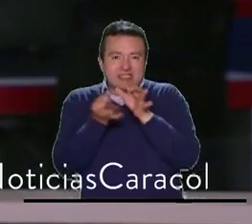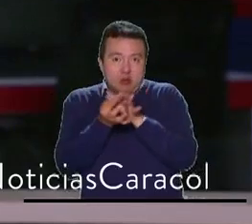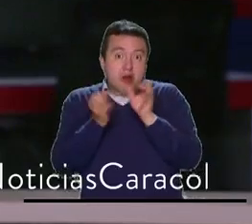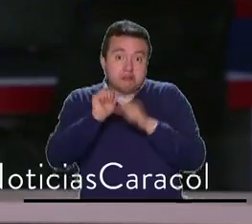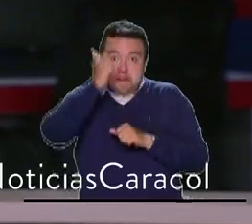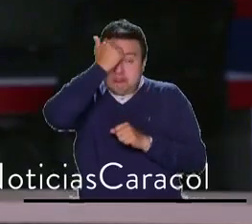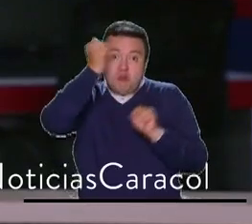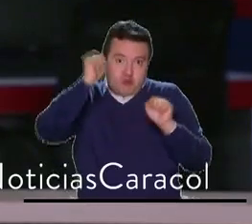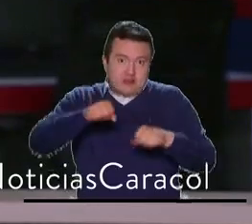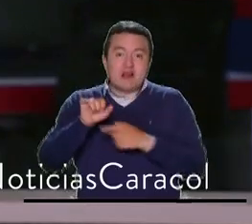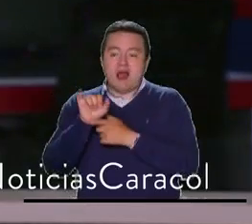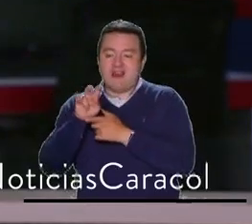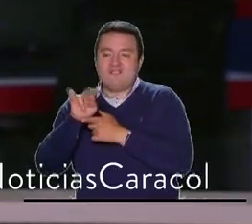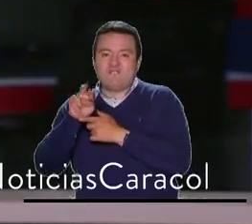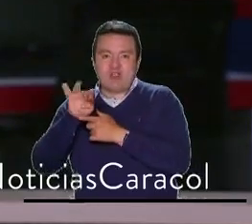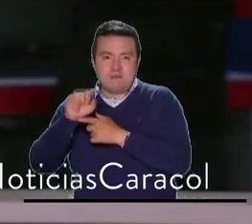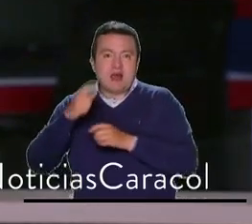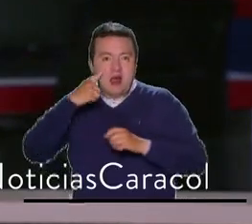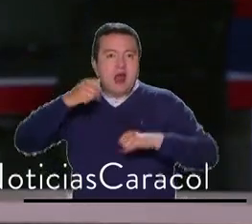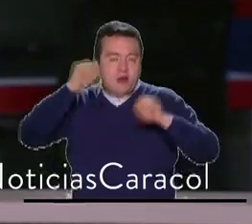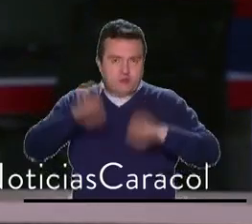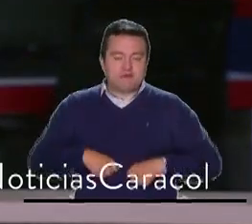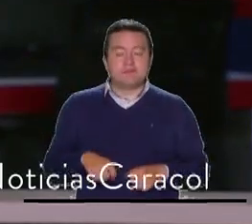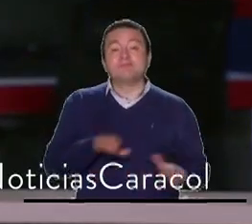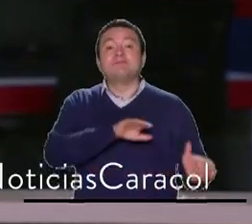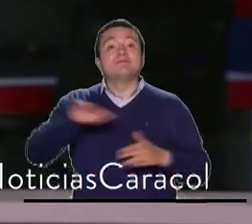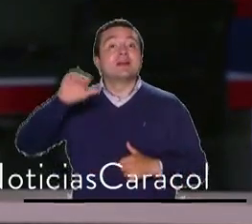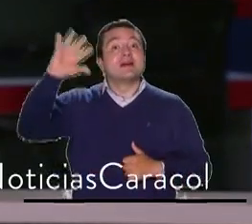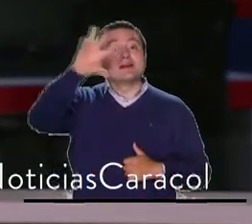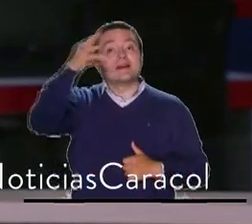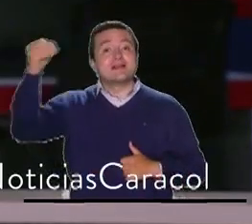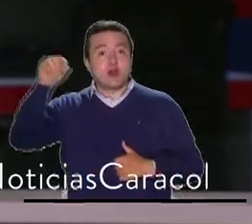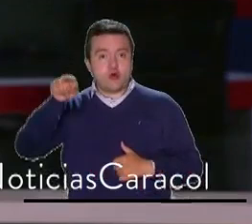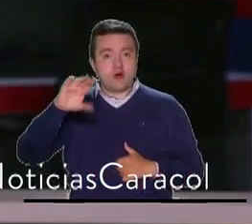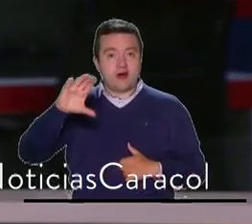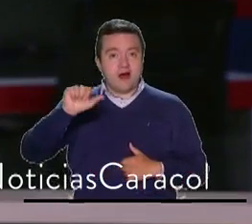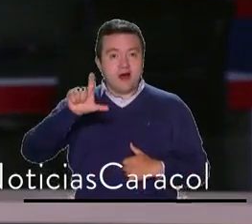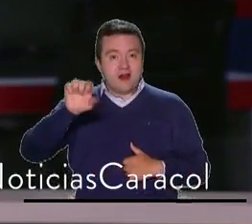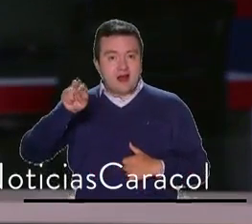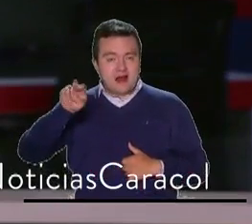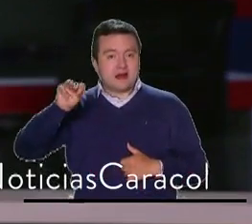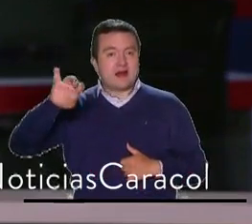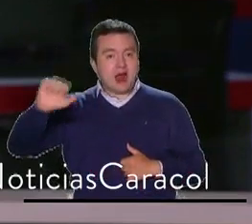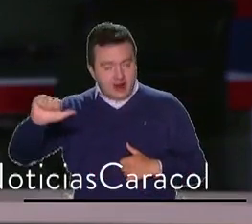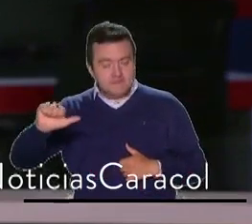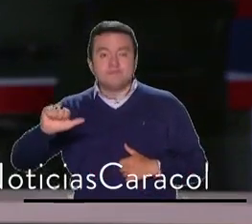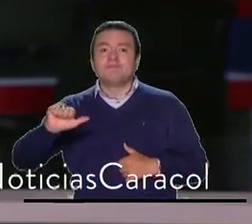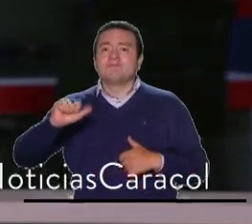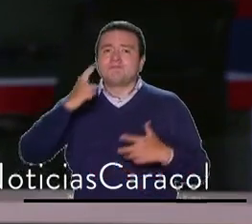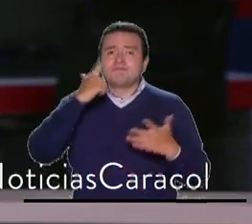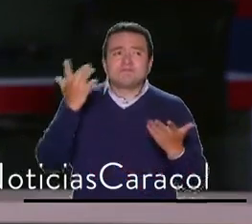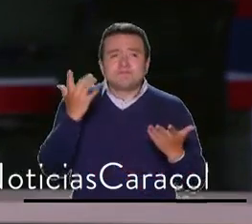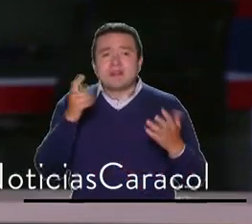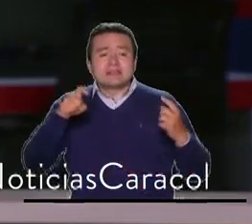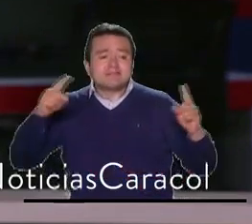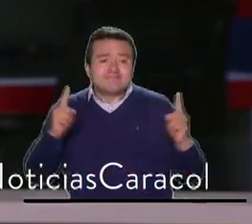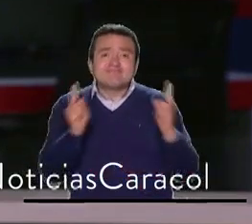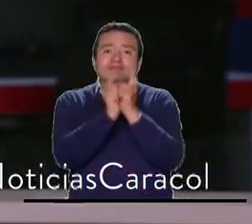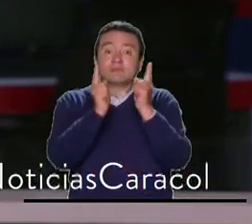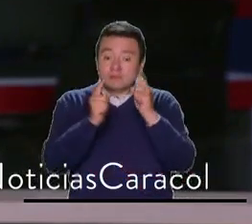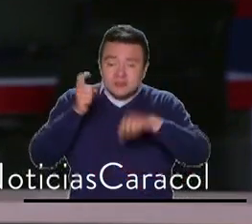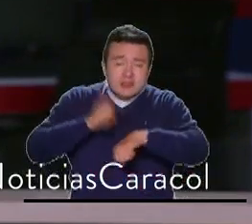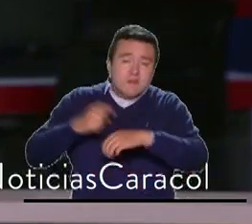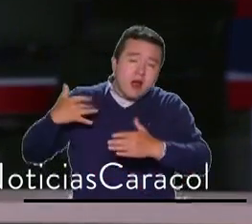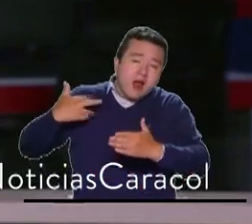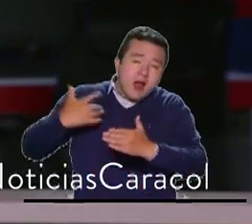En Calarcá, Quindío, se vivió un reencuentro esperado por 38 años. Una mujer que había desaparecido fue hallada por su hija después de que publicara en